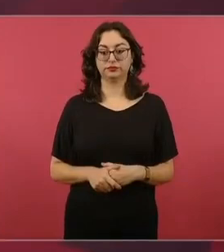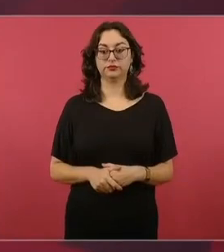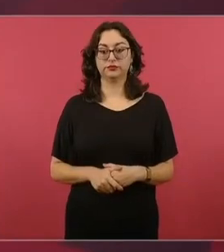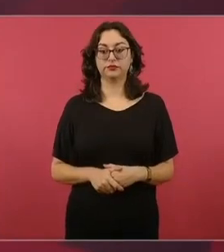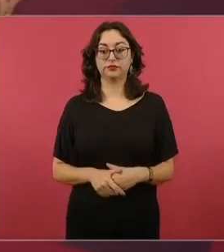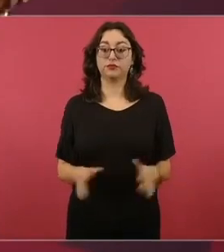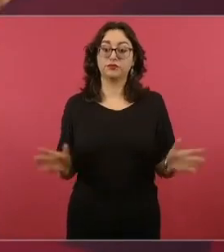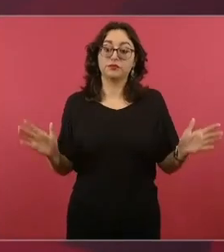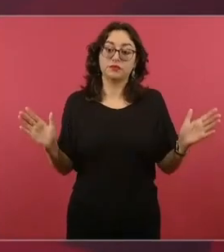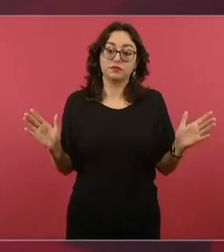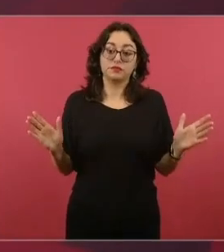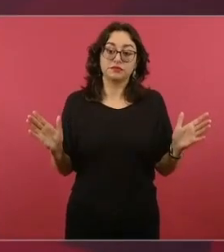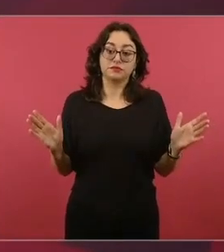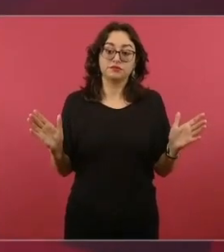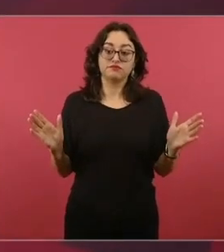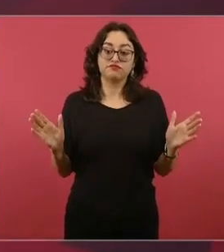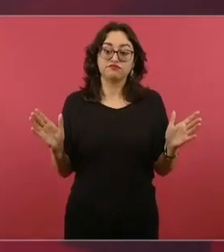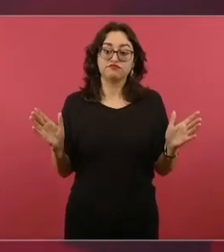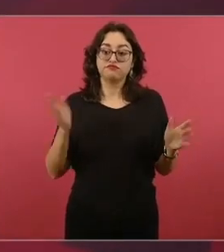Pero bueno,